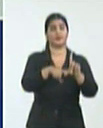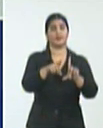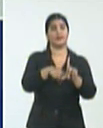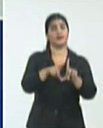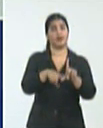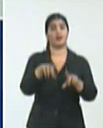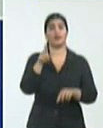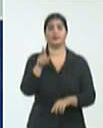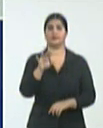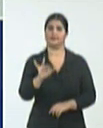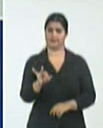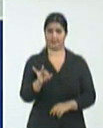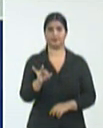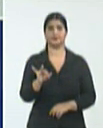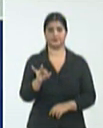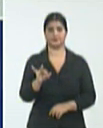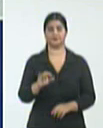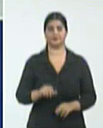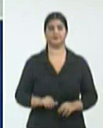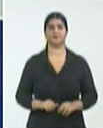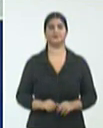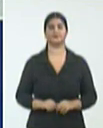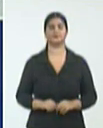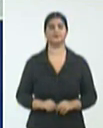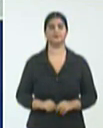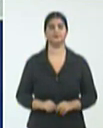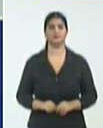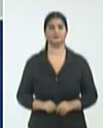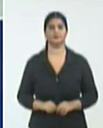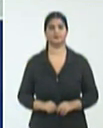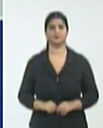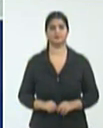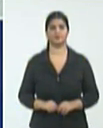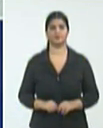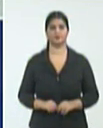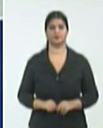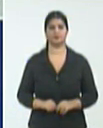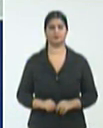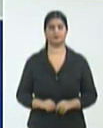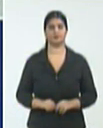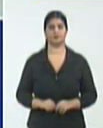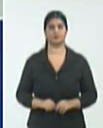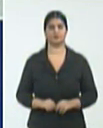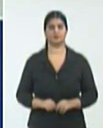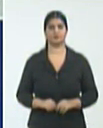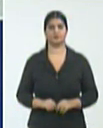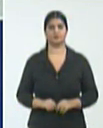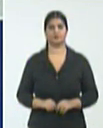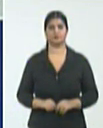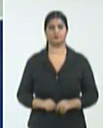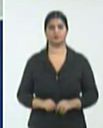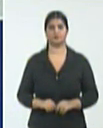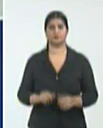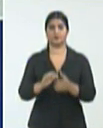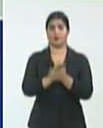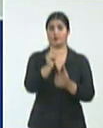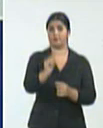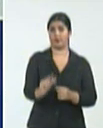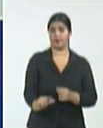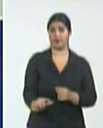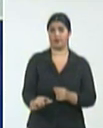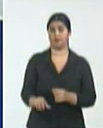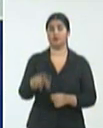17 casos en el día de ayer. Mayabeque 276 casos,